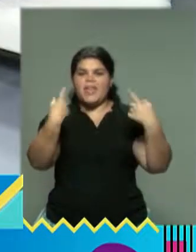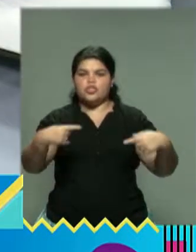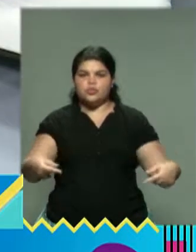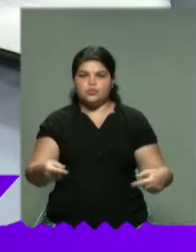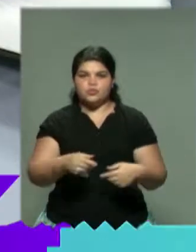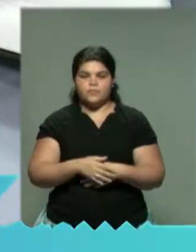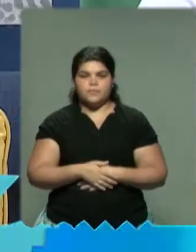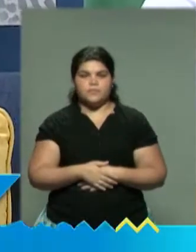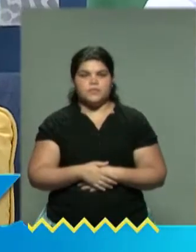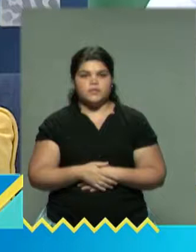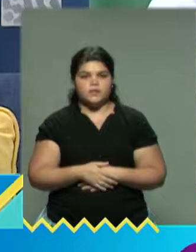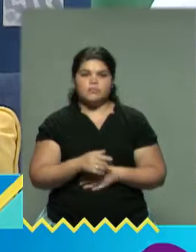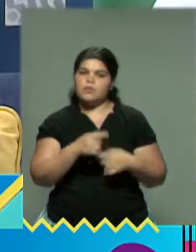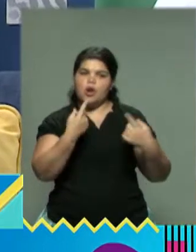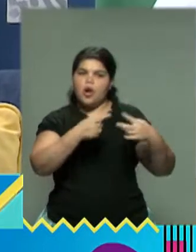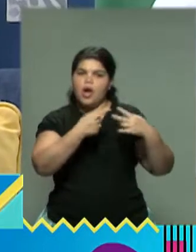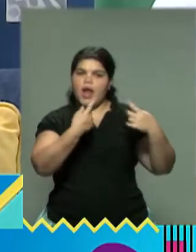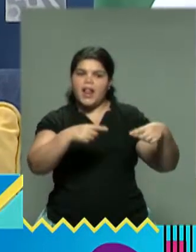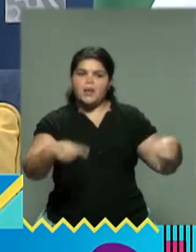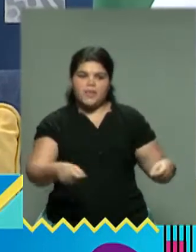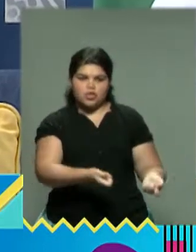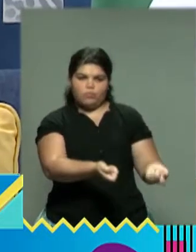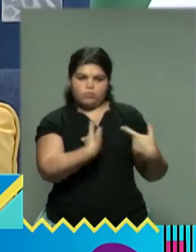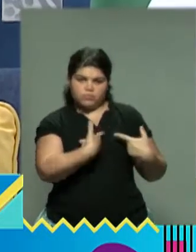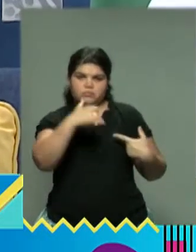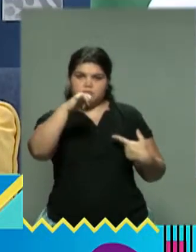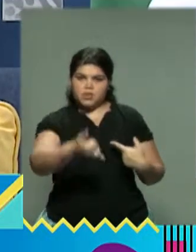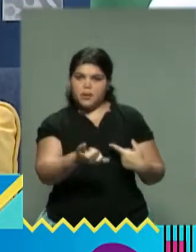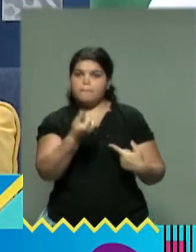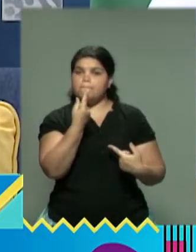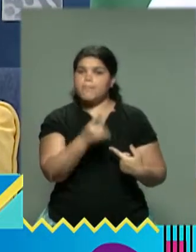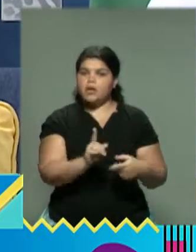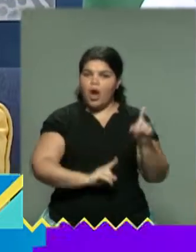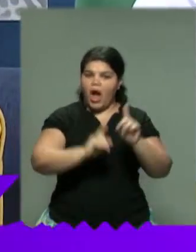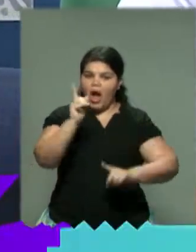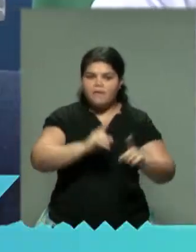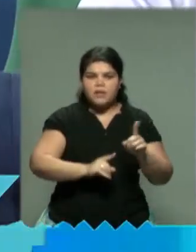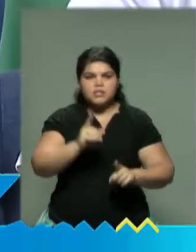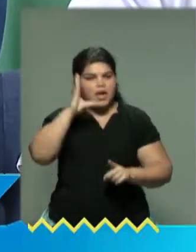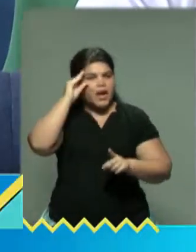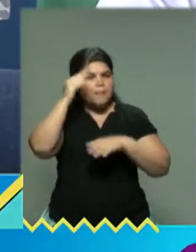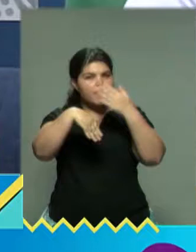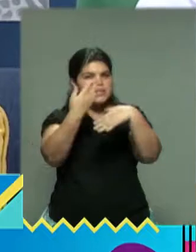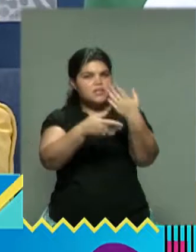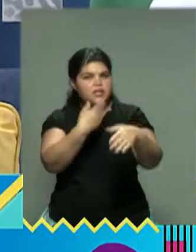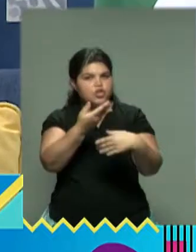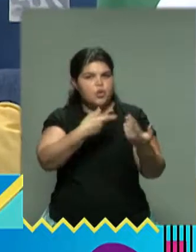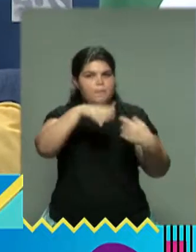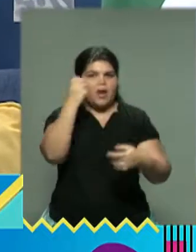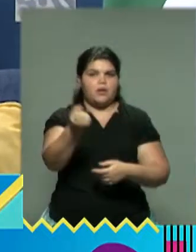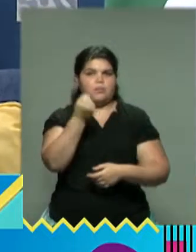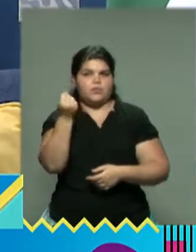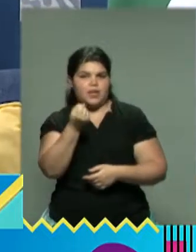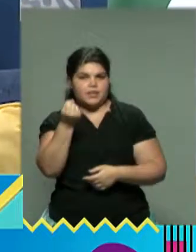aportado mucho, pero yo creo que también hay veces que lo más importante es la capacitación de la gente